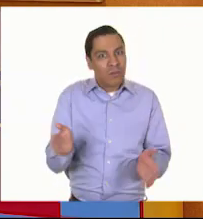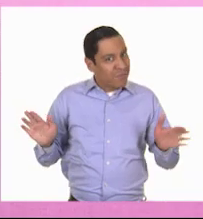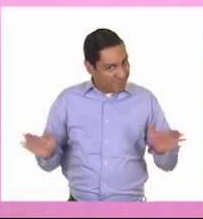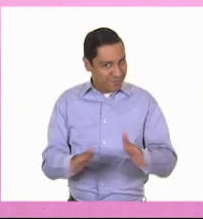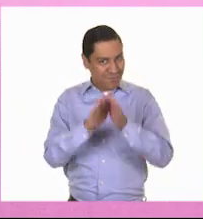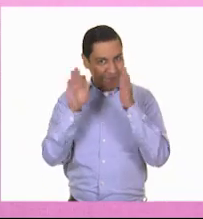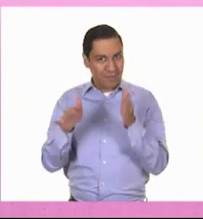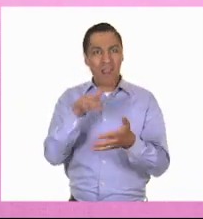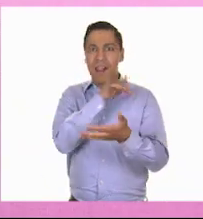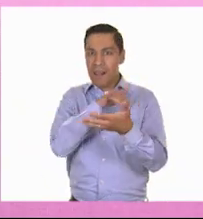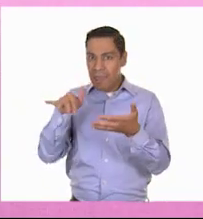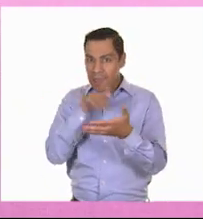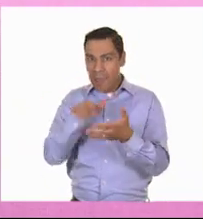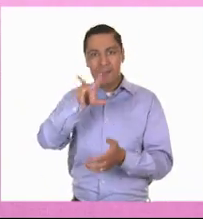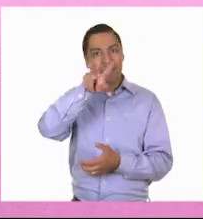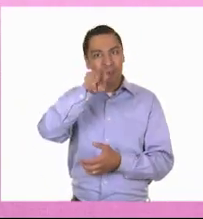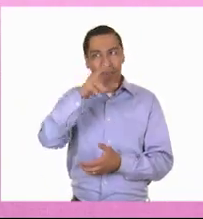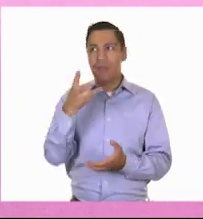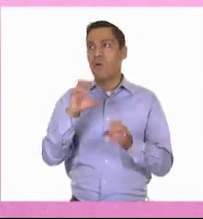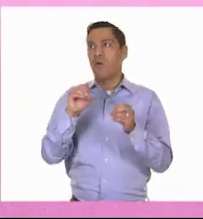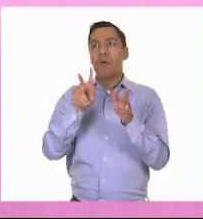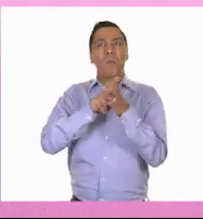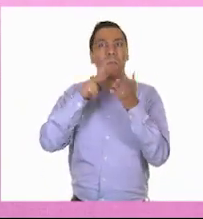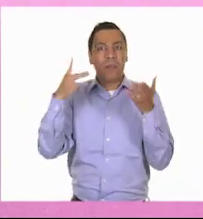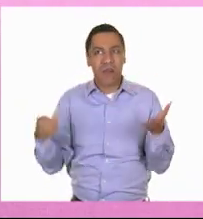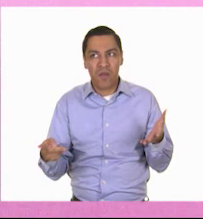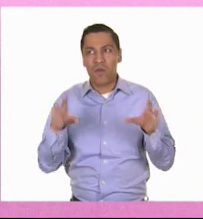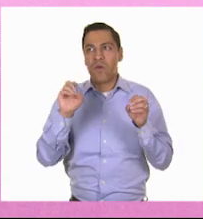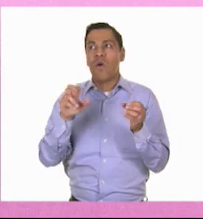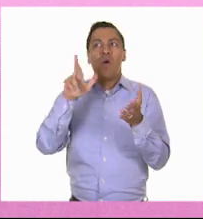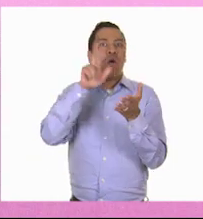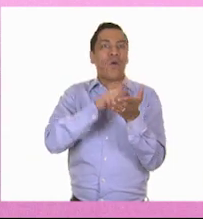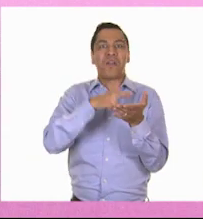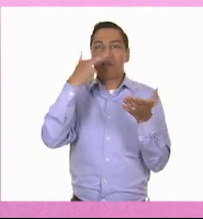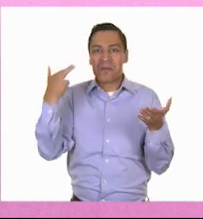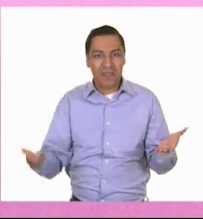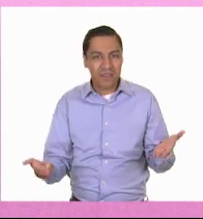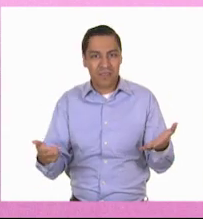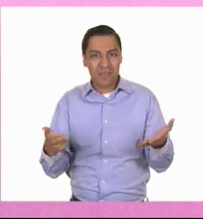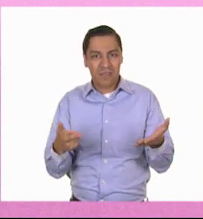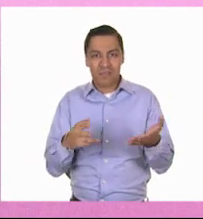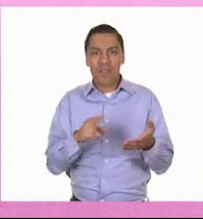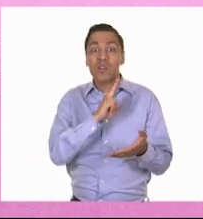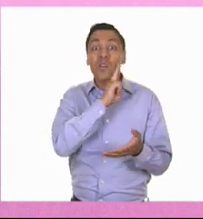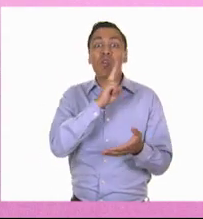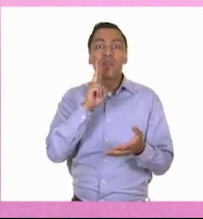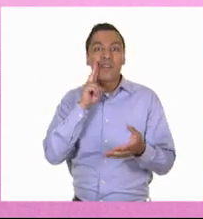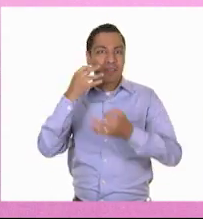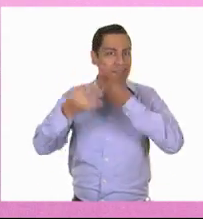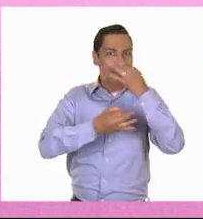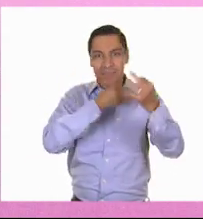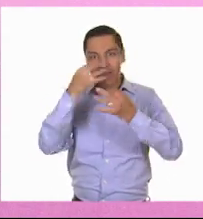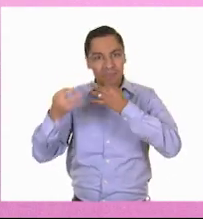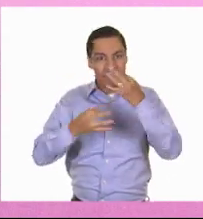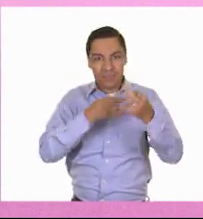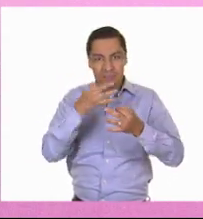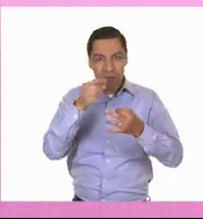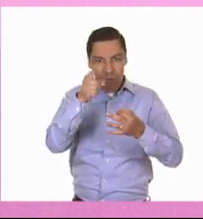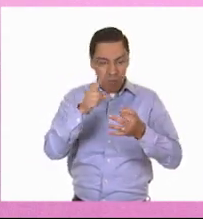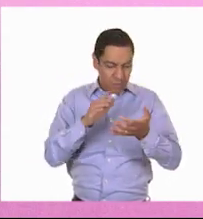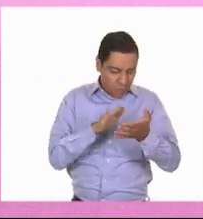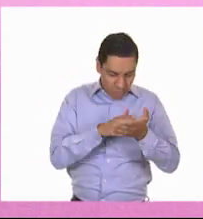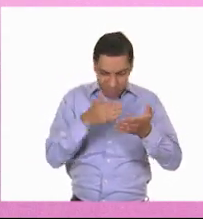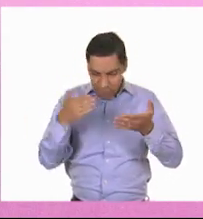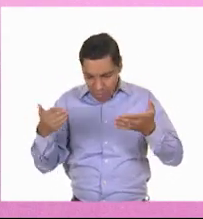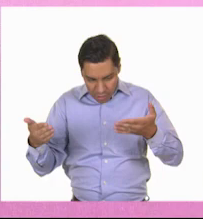yo recuerdo que cuando era más pequeña, mis papás compraban el periódico y me gustaba revisarlo así, para